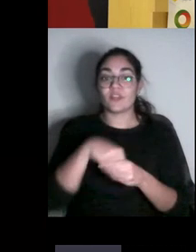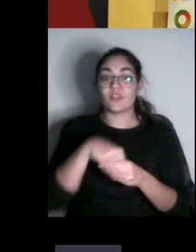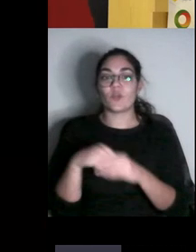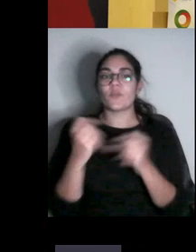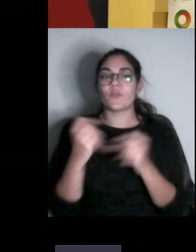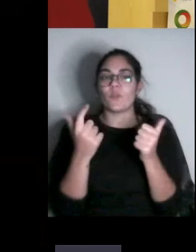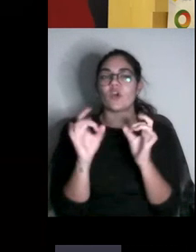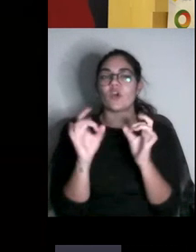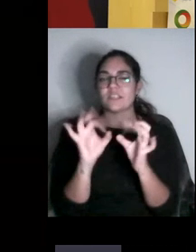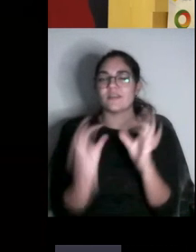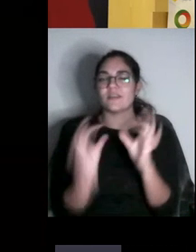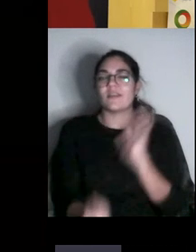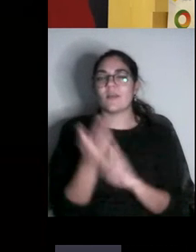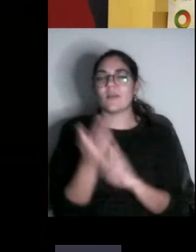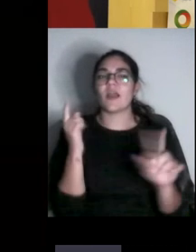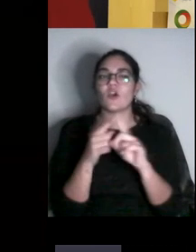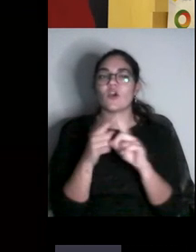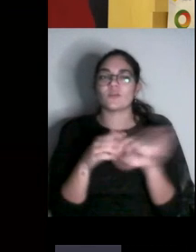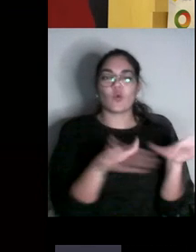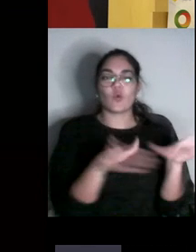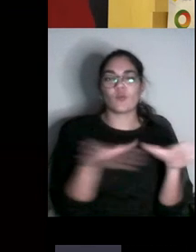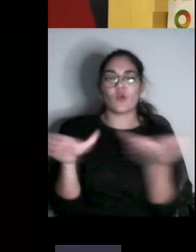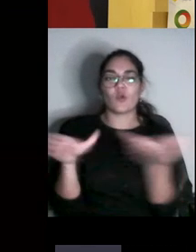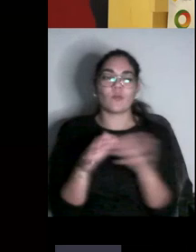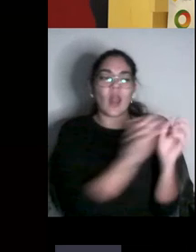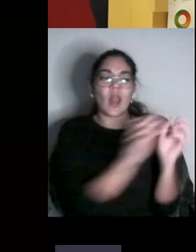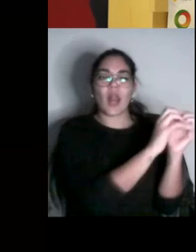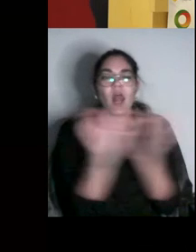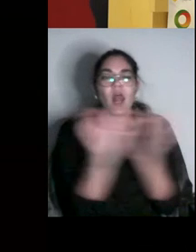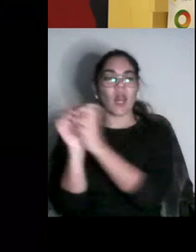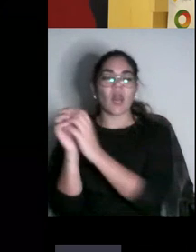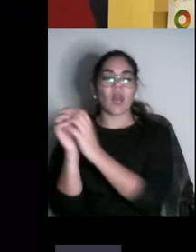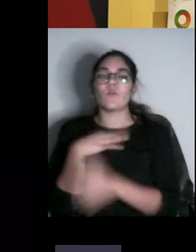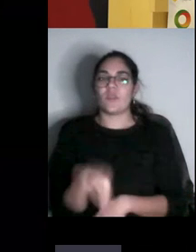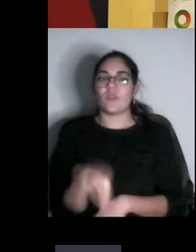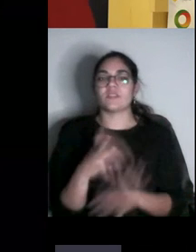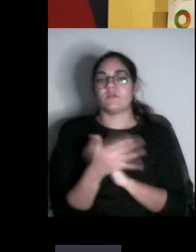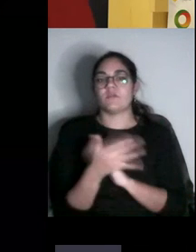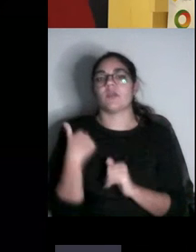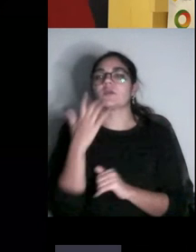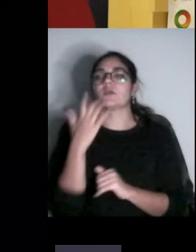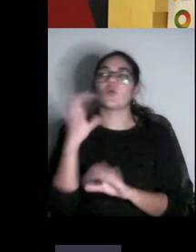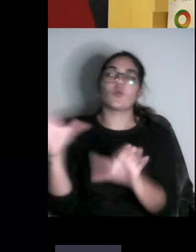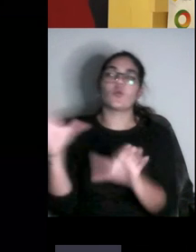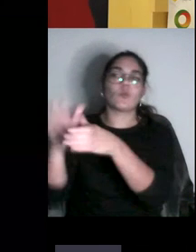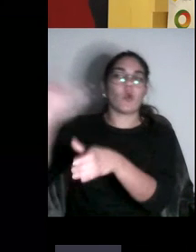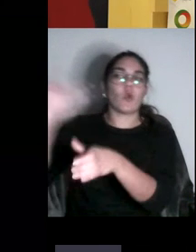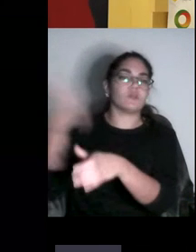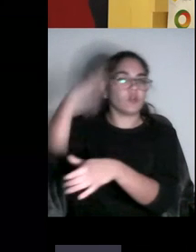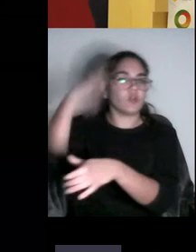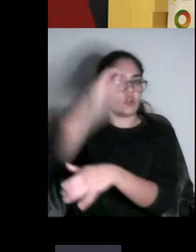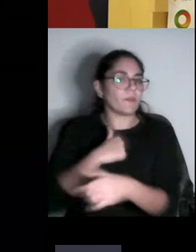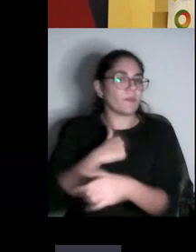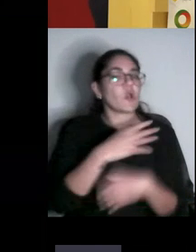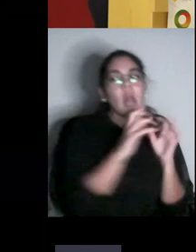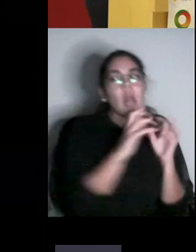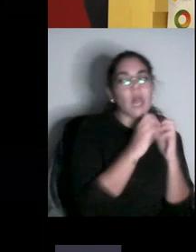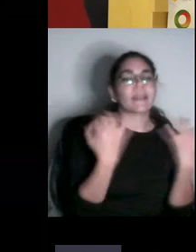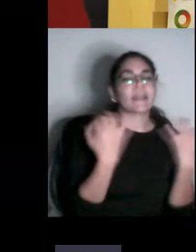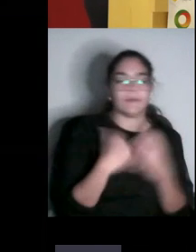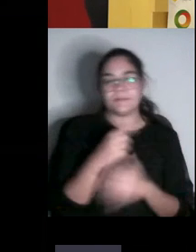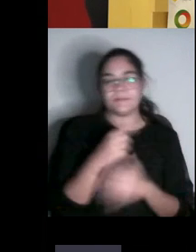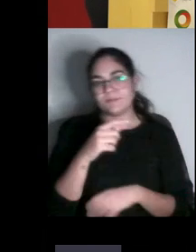ellos y poder hablar sin que el otro grupo sepa de qué están hablando en las redes sociales como he dicho que consideramos que son muy